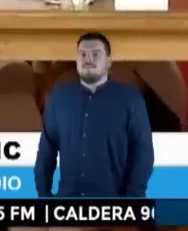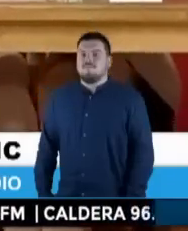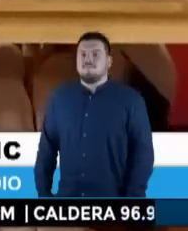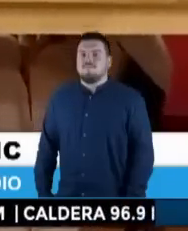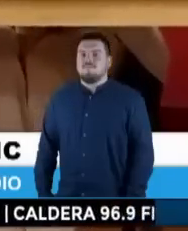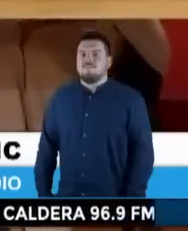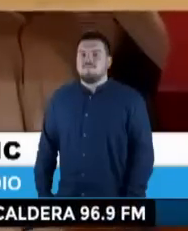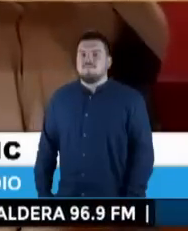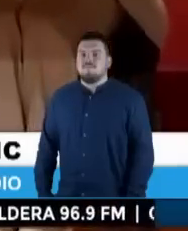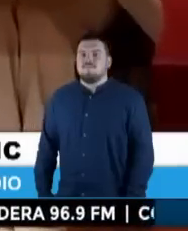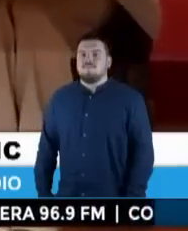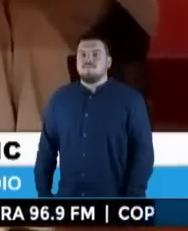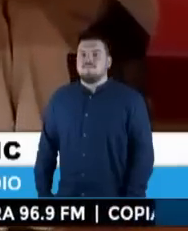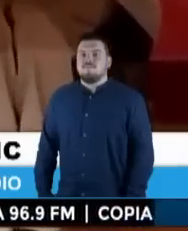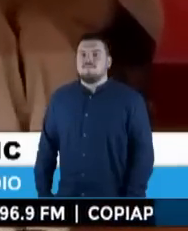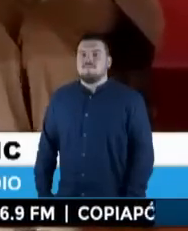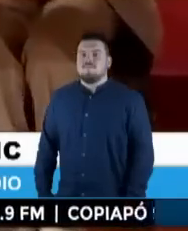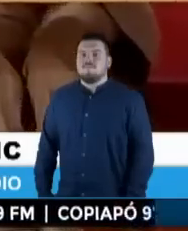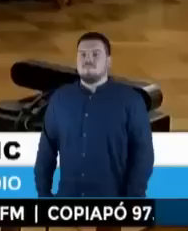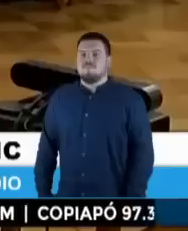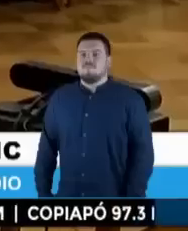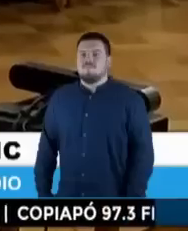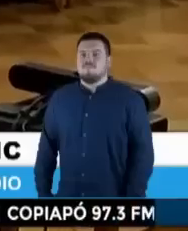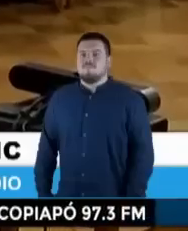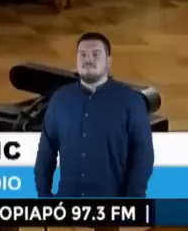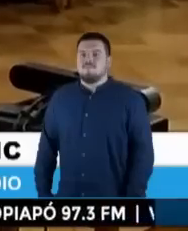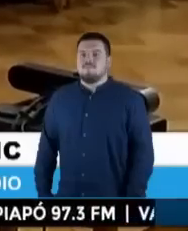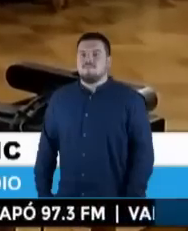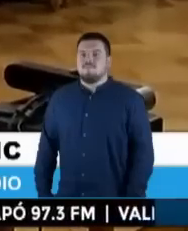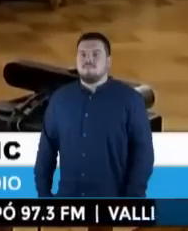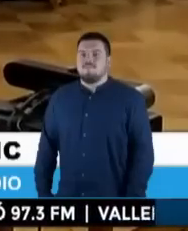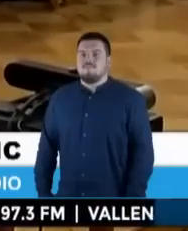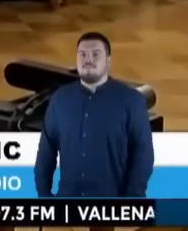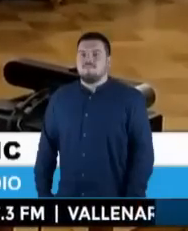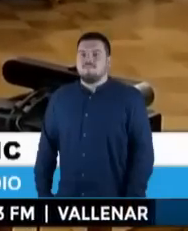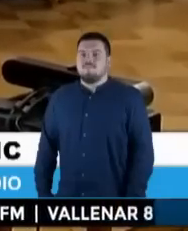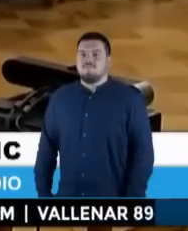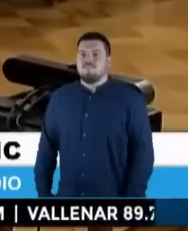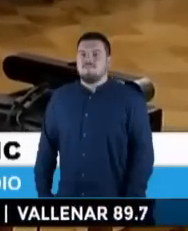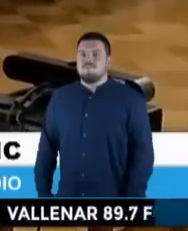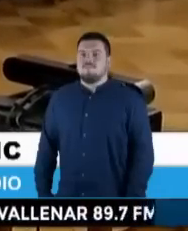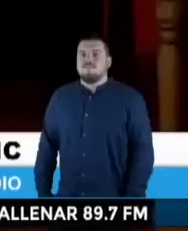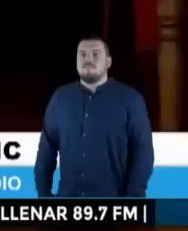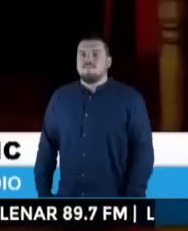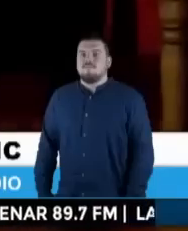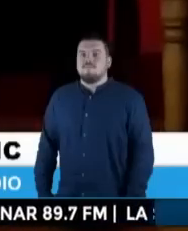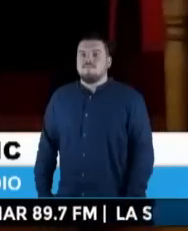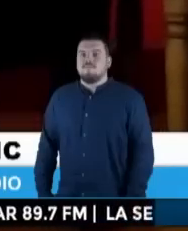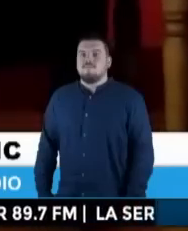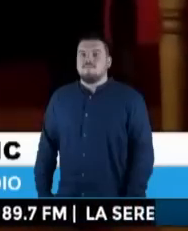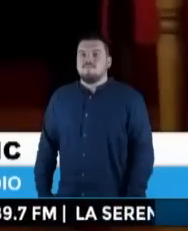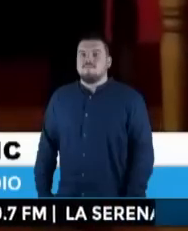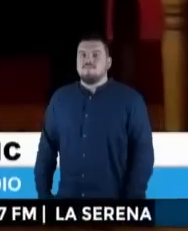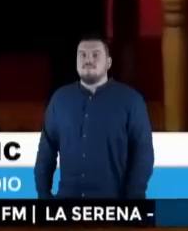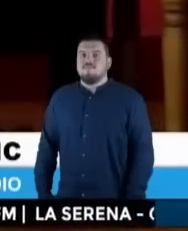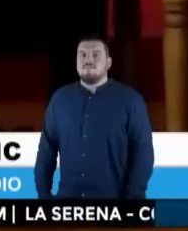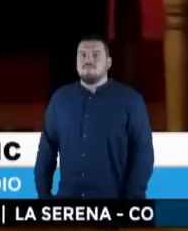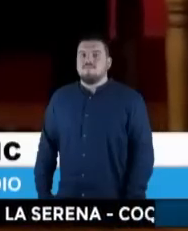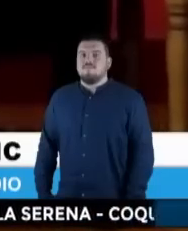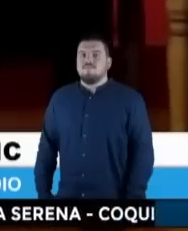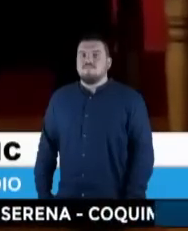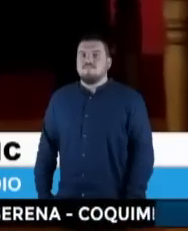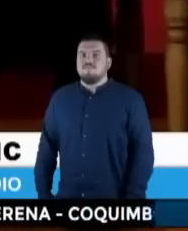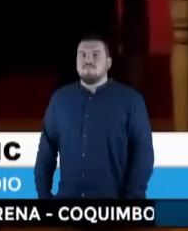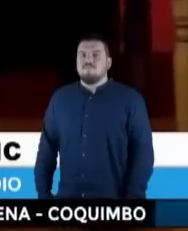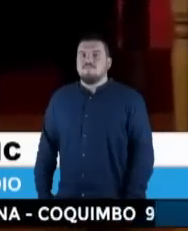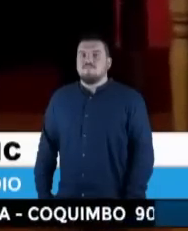el mal manejo, por ejemplo, de la política exterior y los conflictos internos en el caso del equipo encabezado por Giorgio Jackson. En sectores del socialismo democrático, de